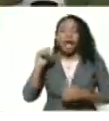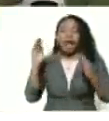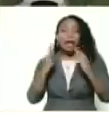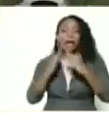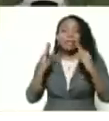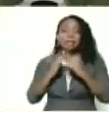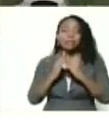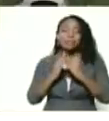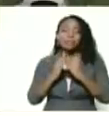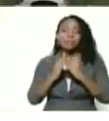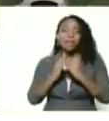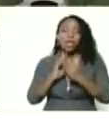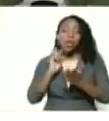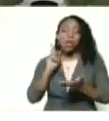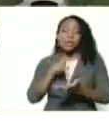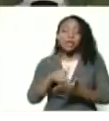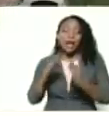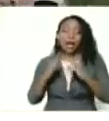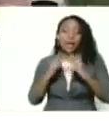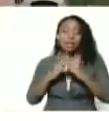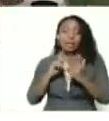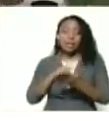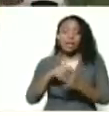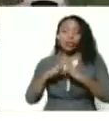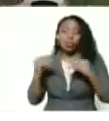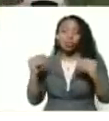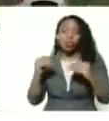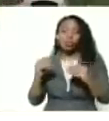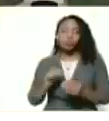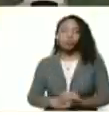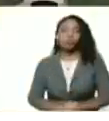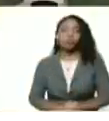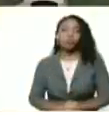hogares. Lo que llegue al hogar, llega a todos.